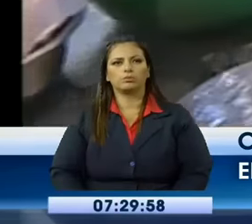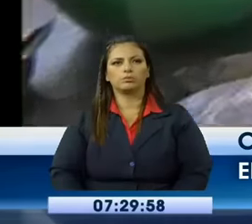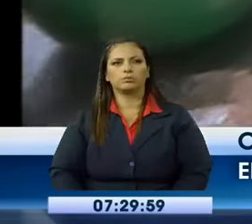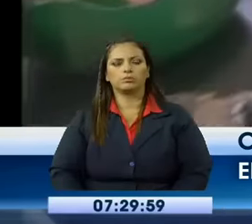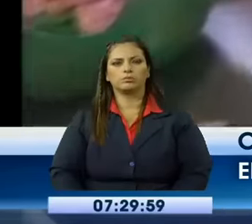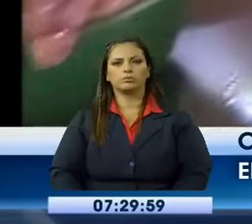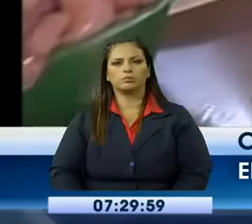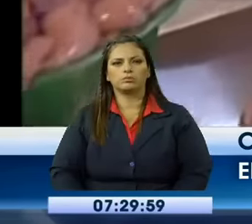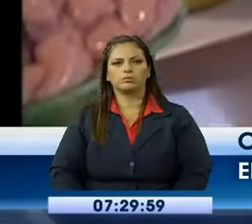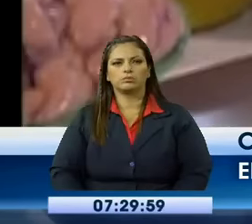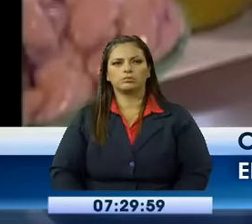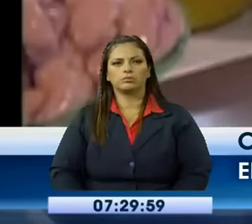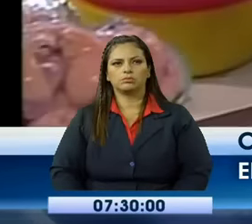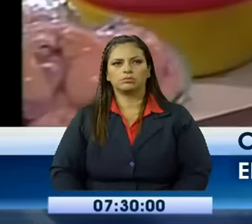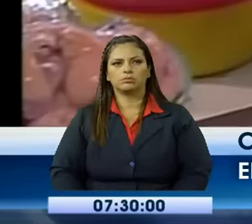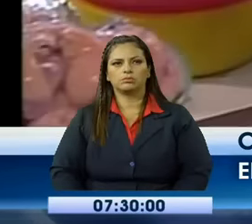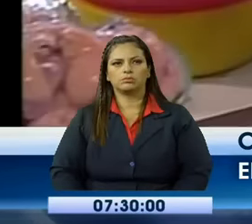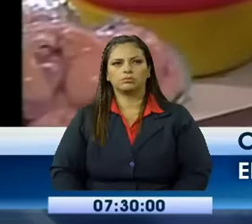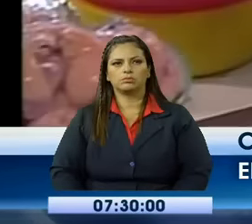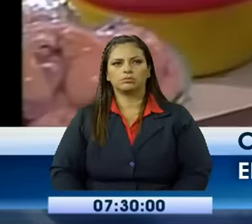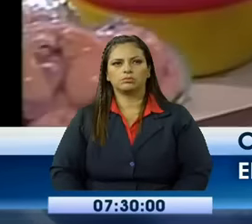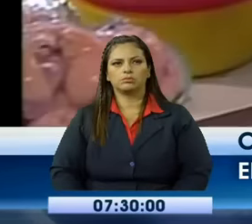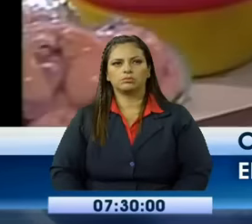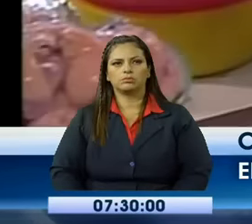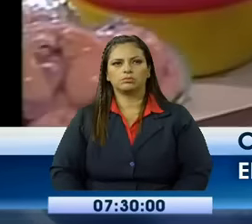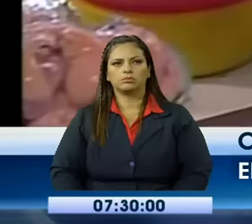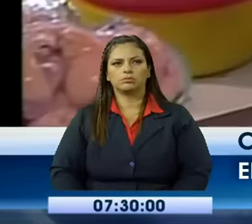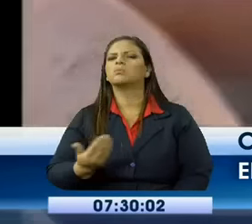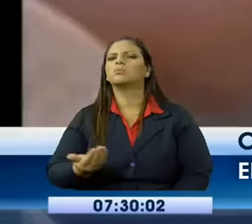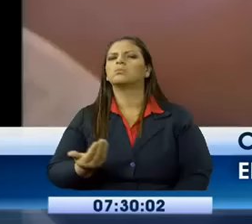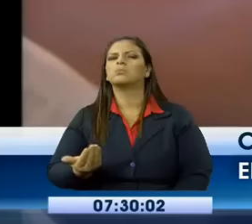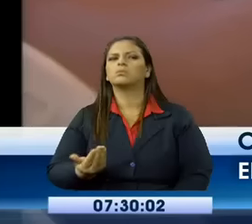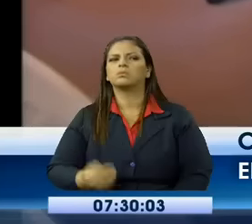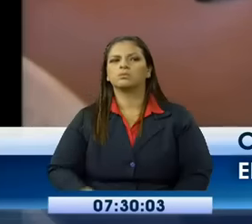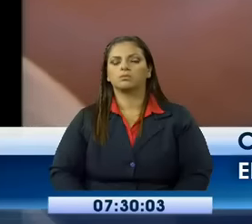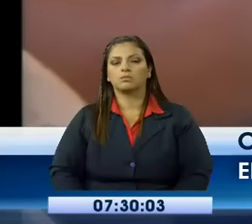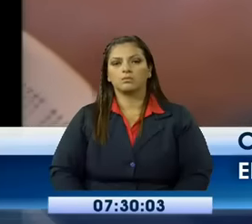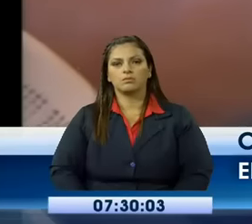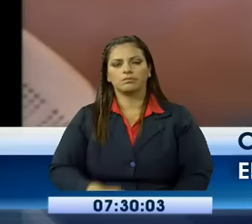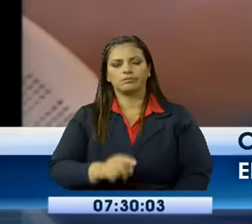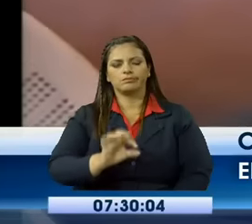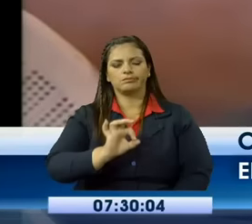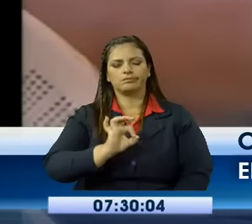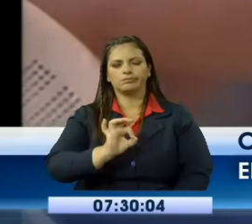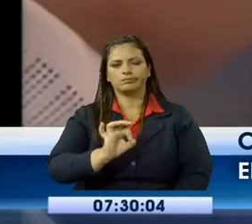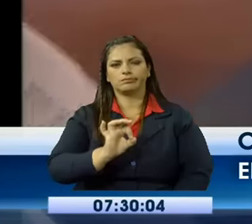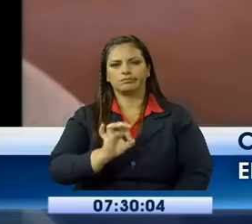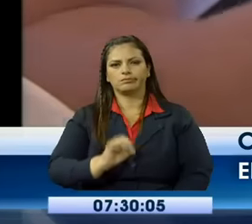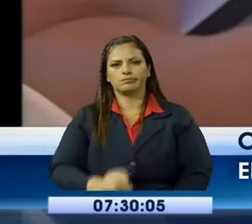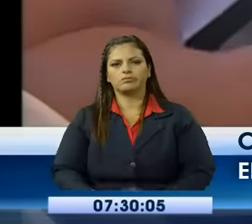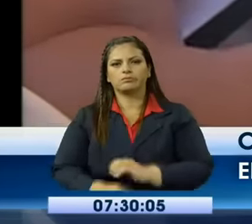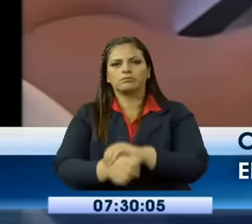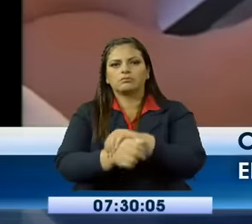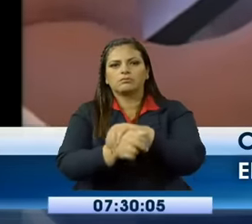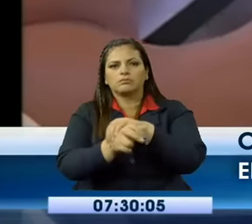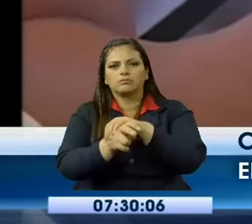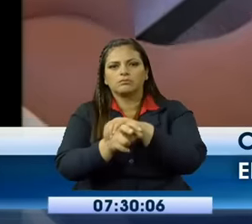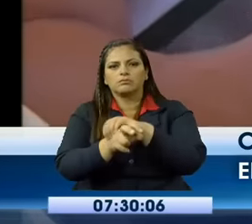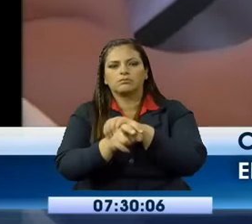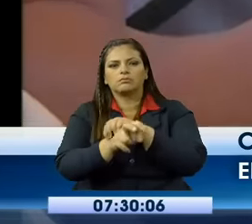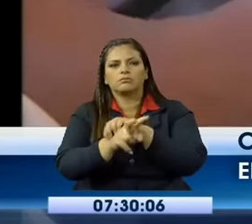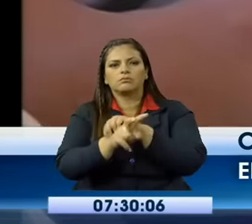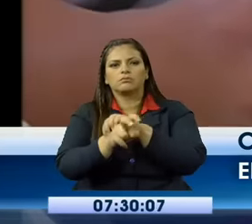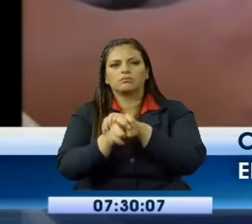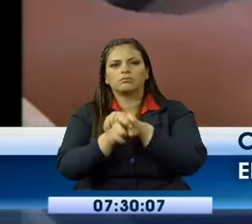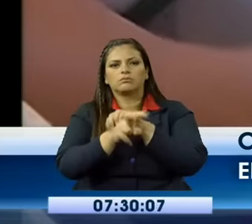Esto también. Ya con esto terminamos. ¿Eso es caracol? Sí, caracol de mar. ¿También afrodisíaco? Afrodisíaco. Estos se acuestan 2 y se levantan